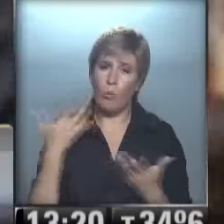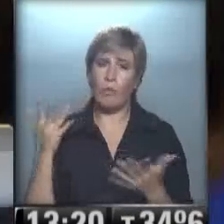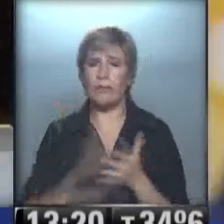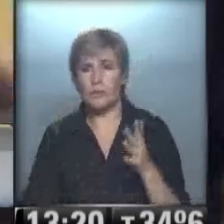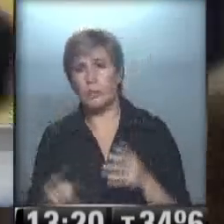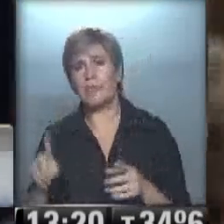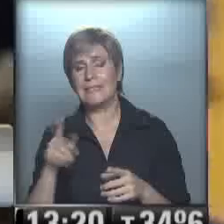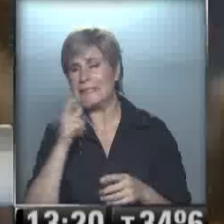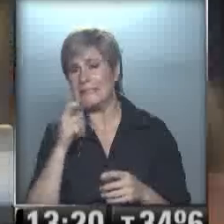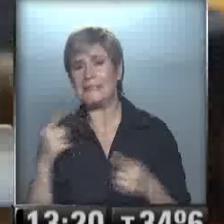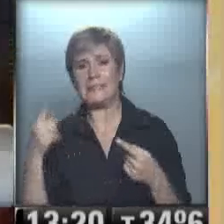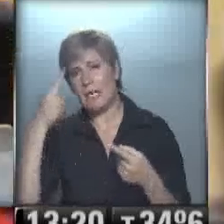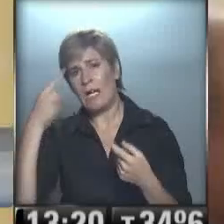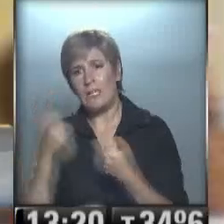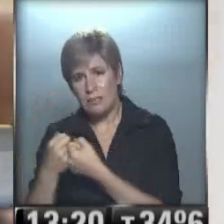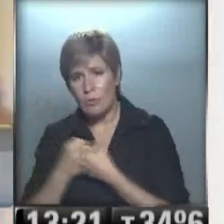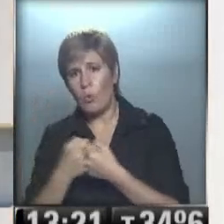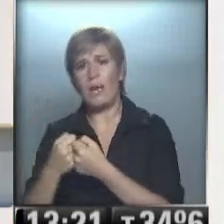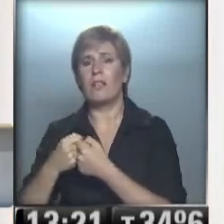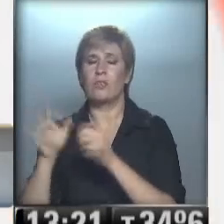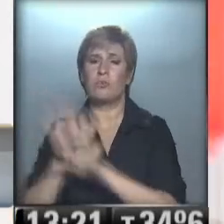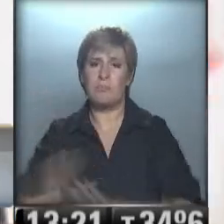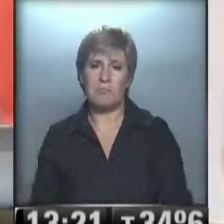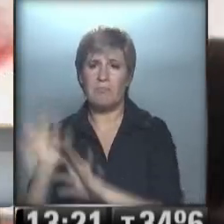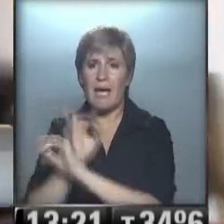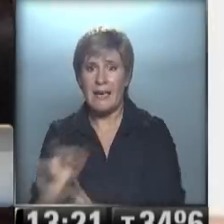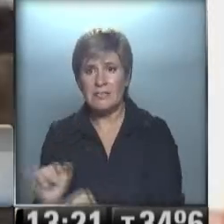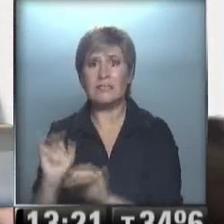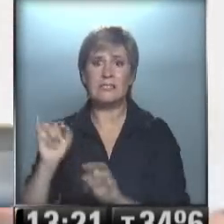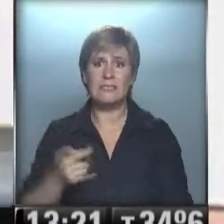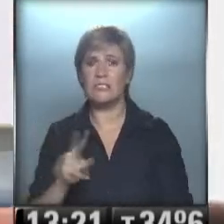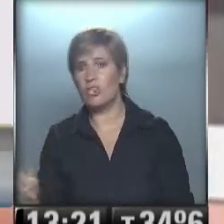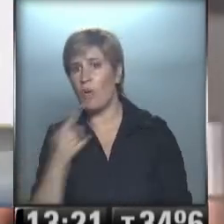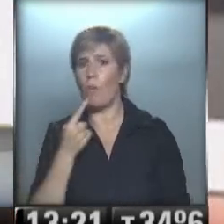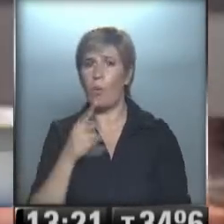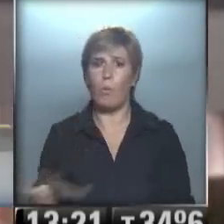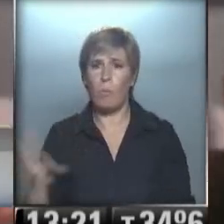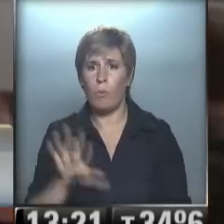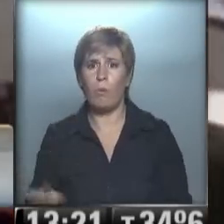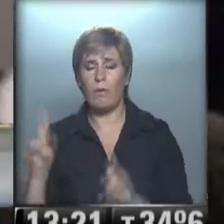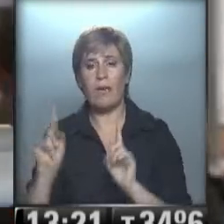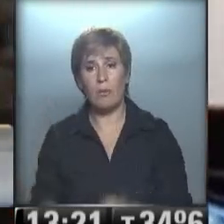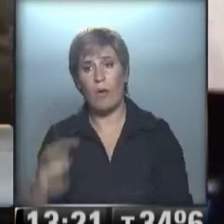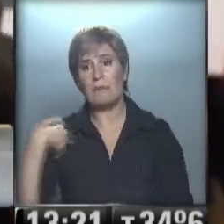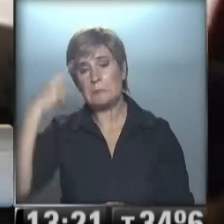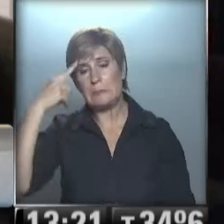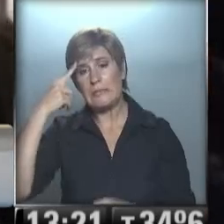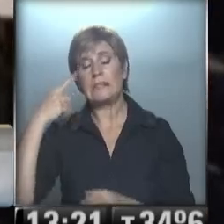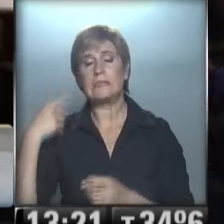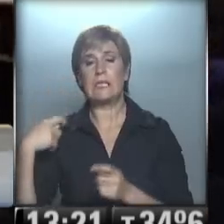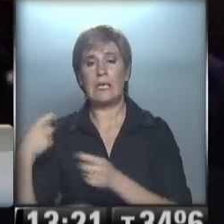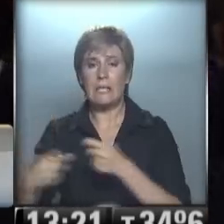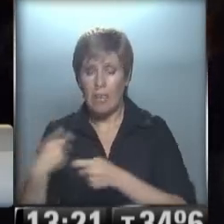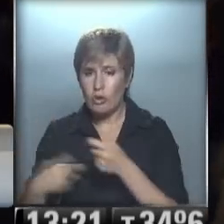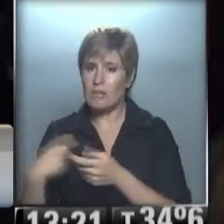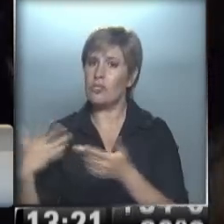a una instancia de solución definitiva de la tensión entre Irán y Occidente, no deja de ser un fenomenal logro de la diplomacia persa haber